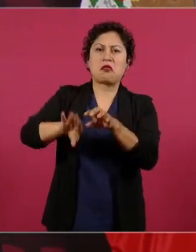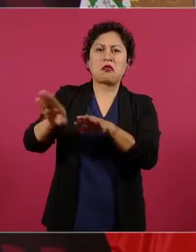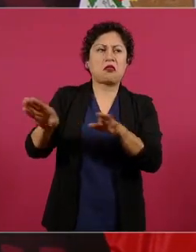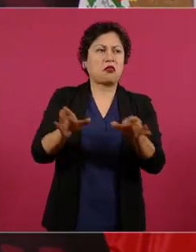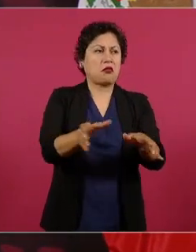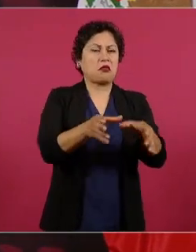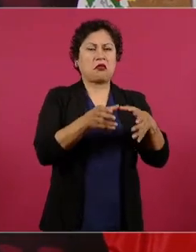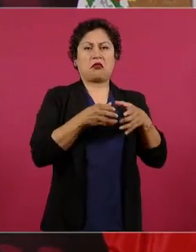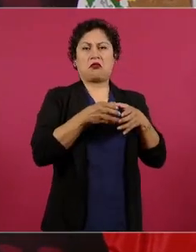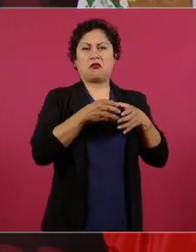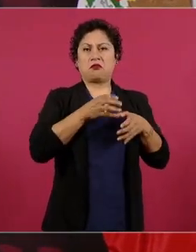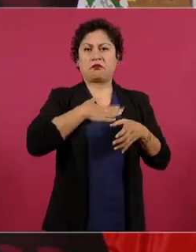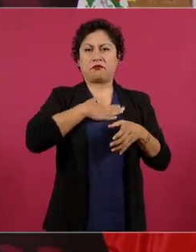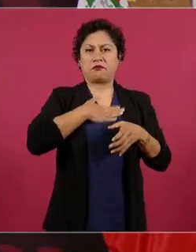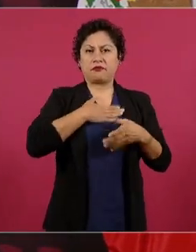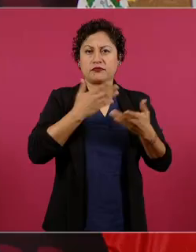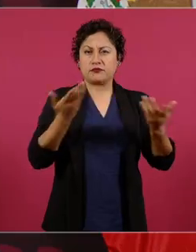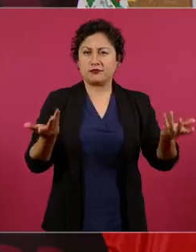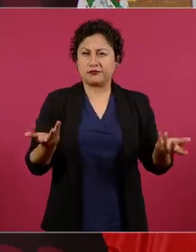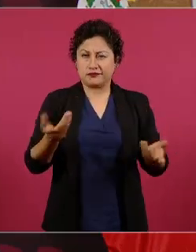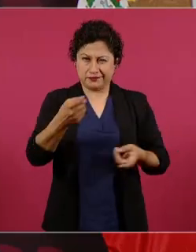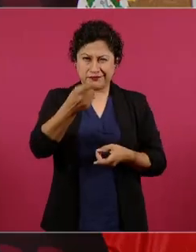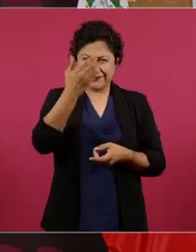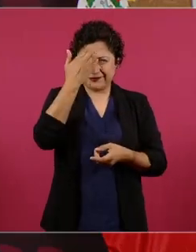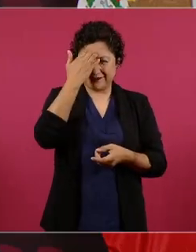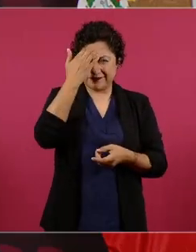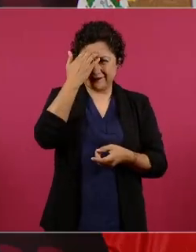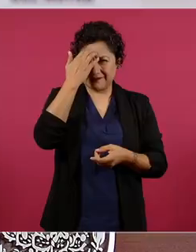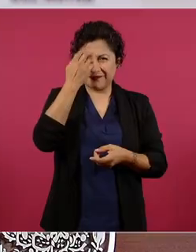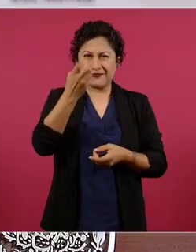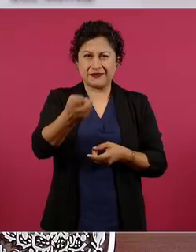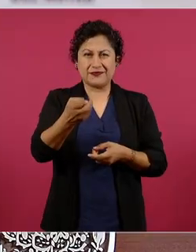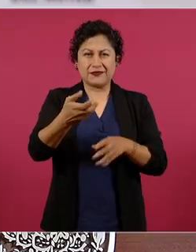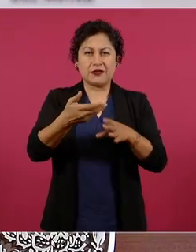¿Cuál era la consigna del vasallo?